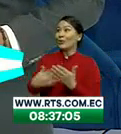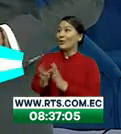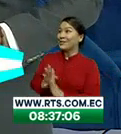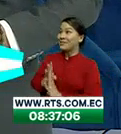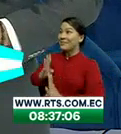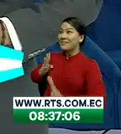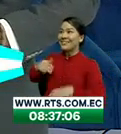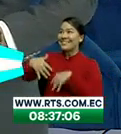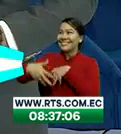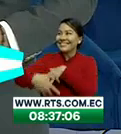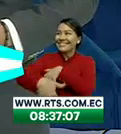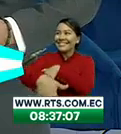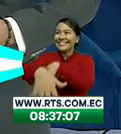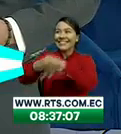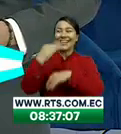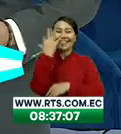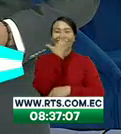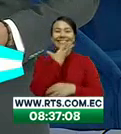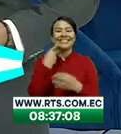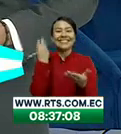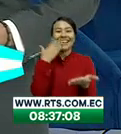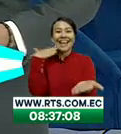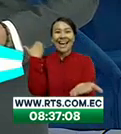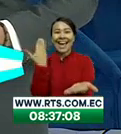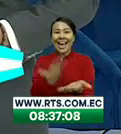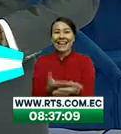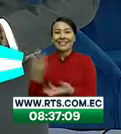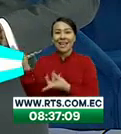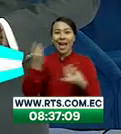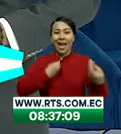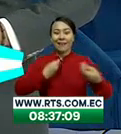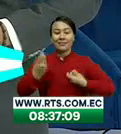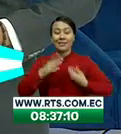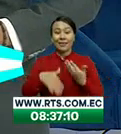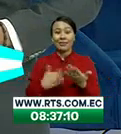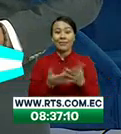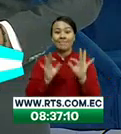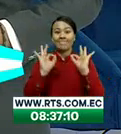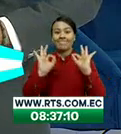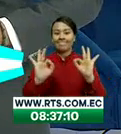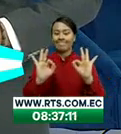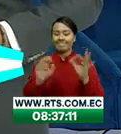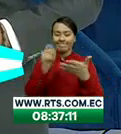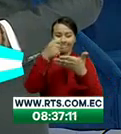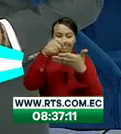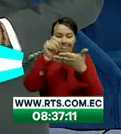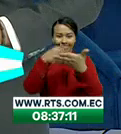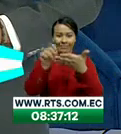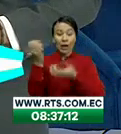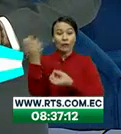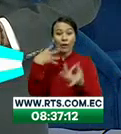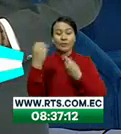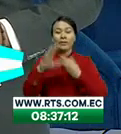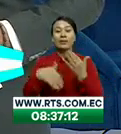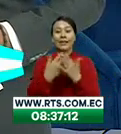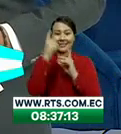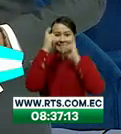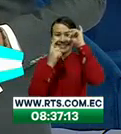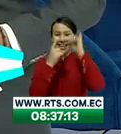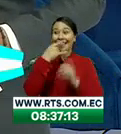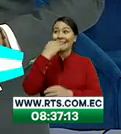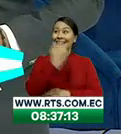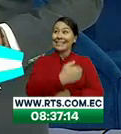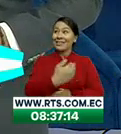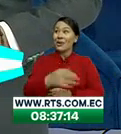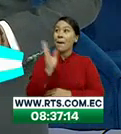fiestas julianas. Muchísimas gracias, mi querida Adriana, entonces por tu informe. Y ahí está la alegría de todos los niños y también de las madres